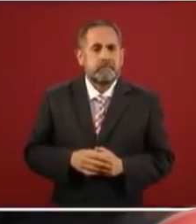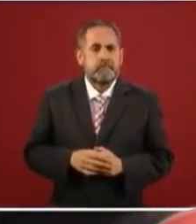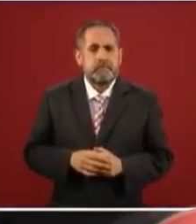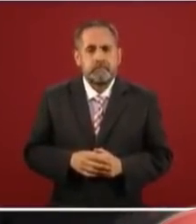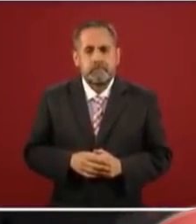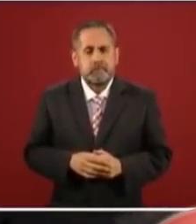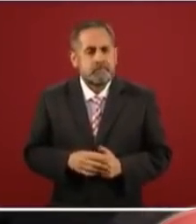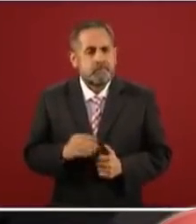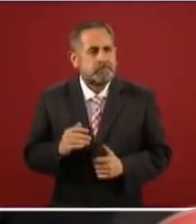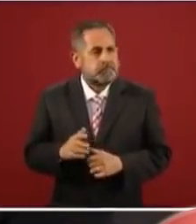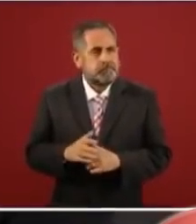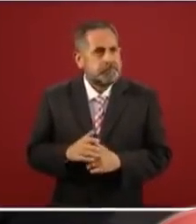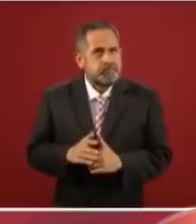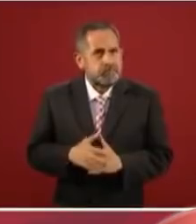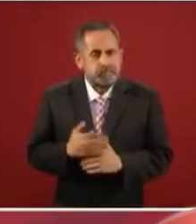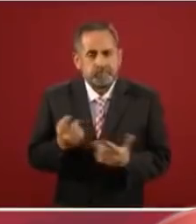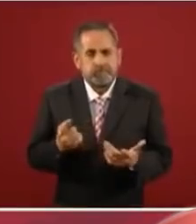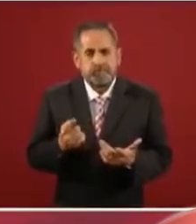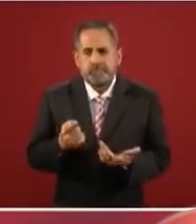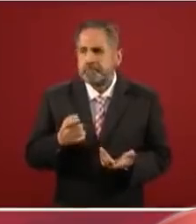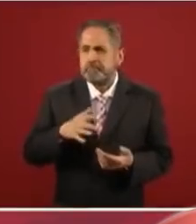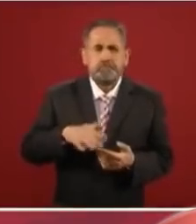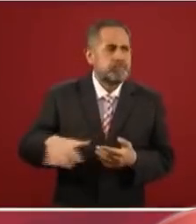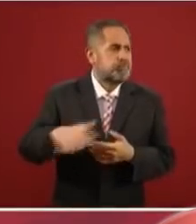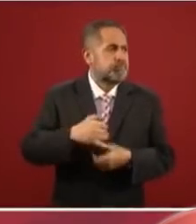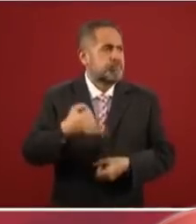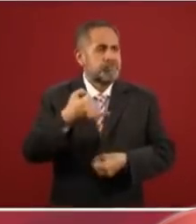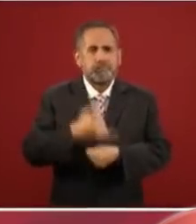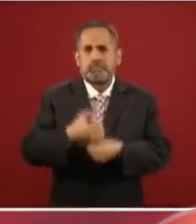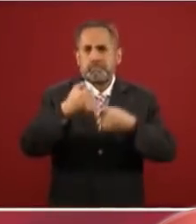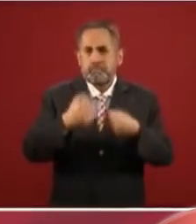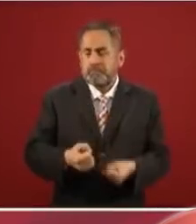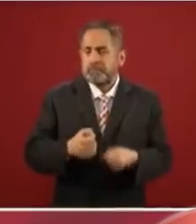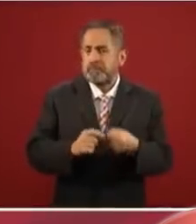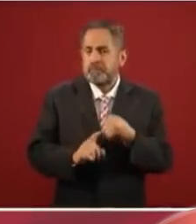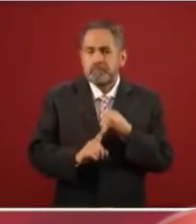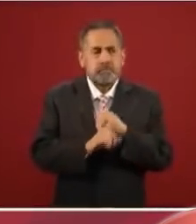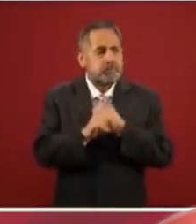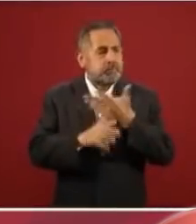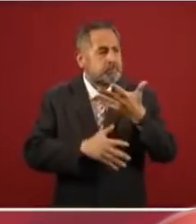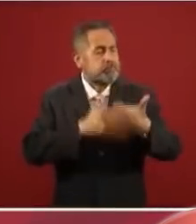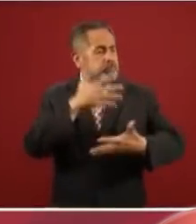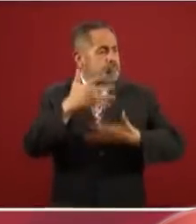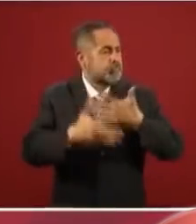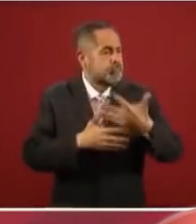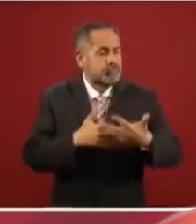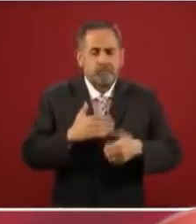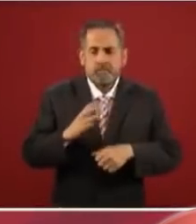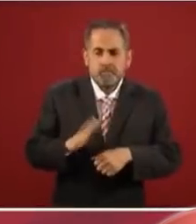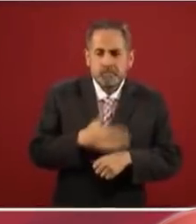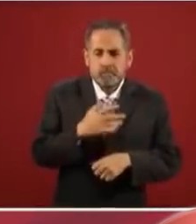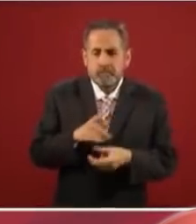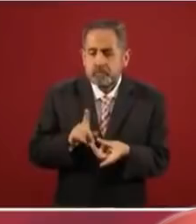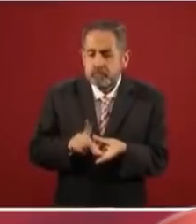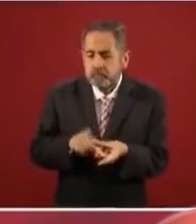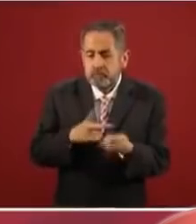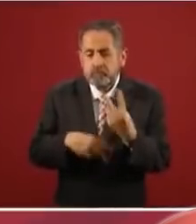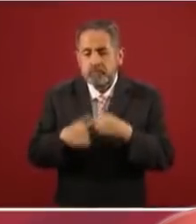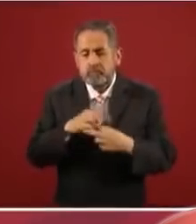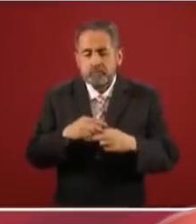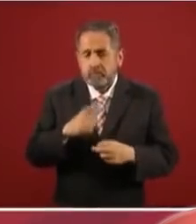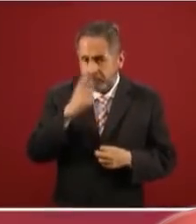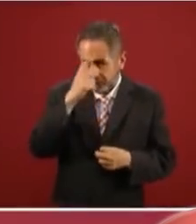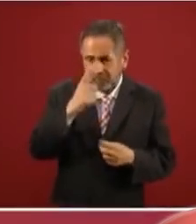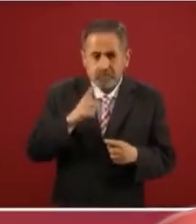de la inseguridad y de la violencia, las causas que originan el